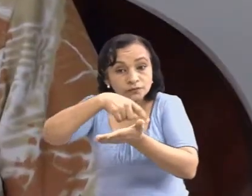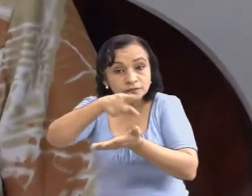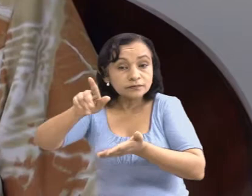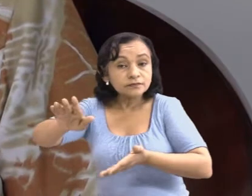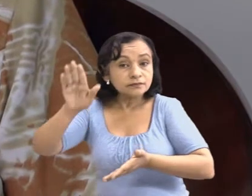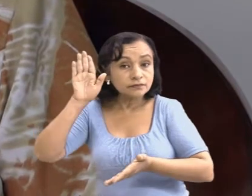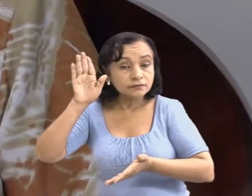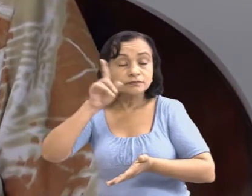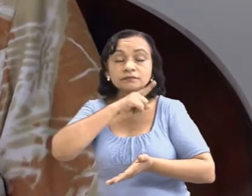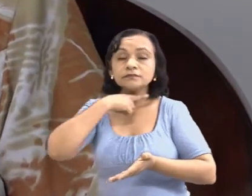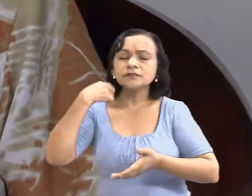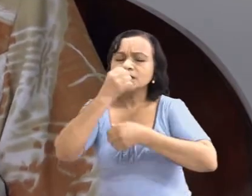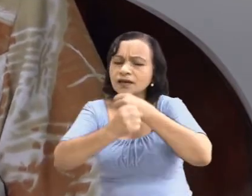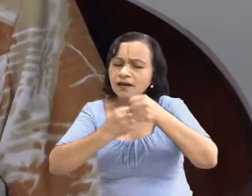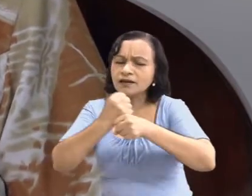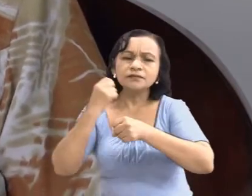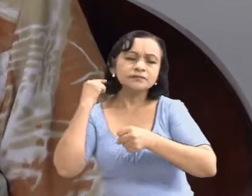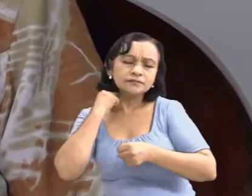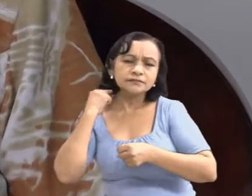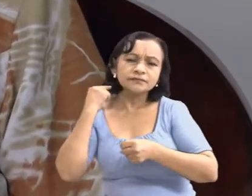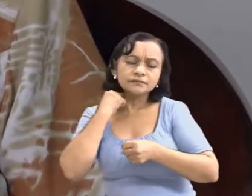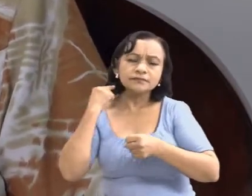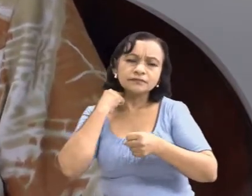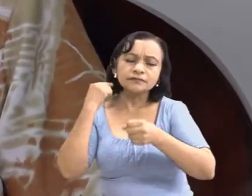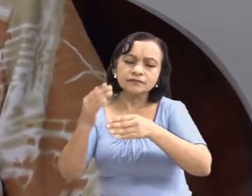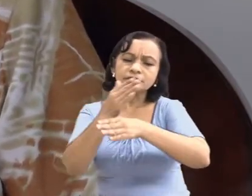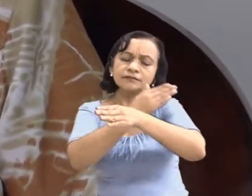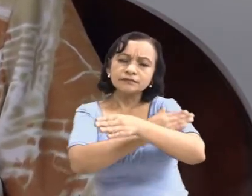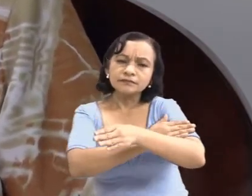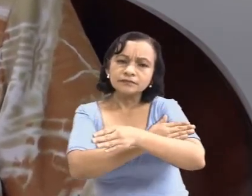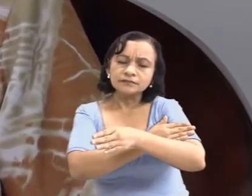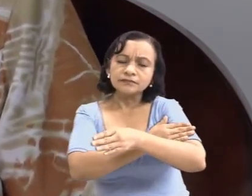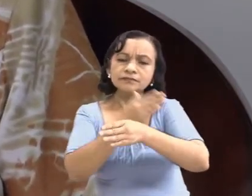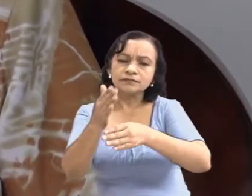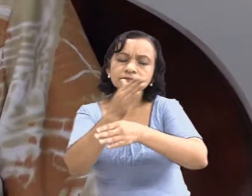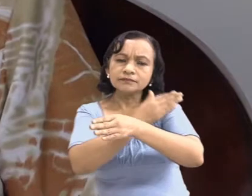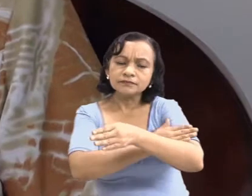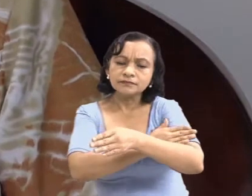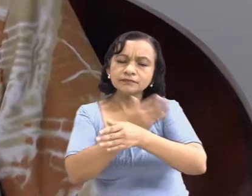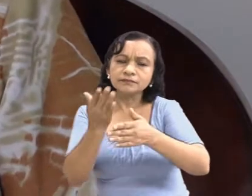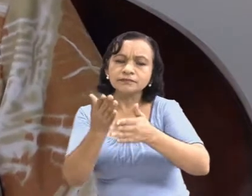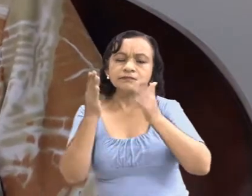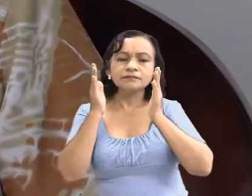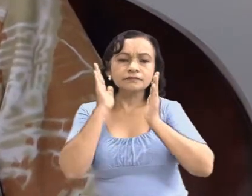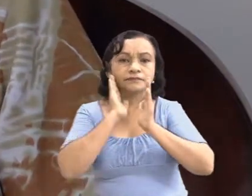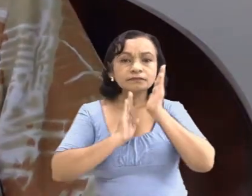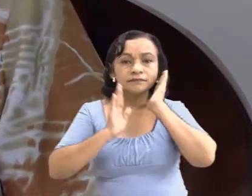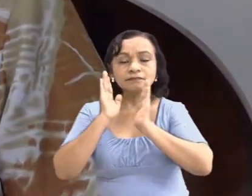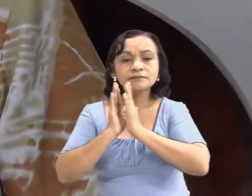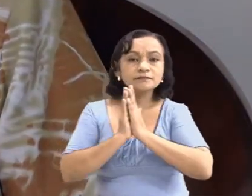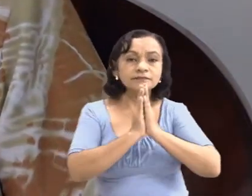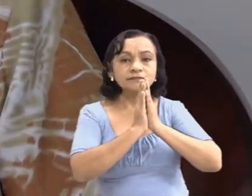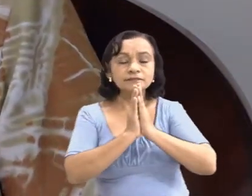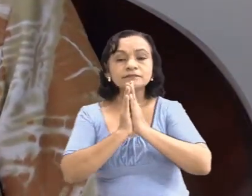lo iban a cumplir, que todos los años se gritara la gritería. Así fue